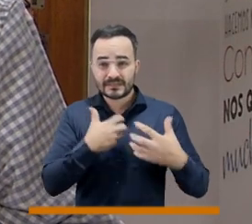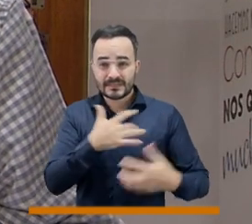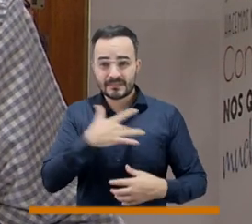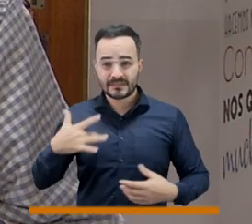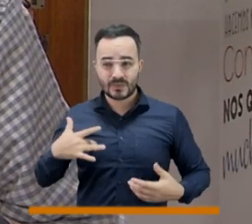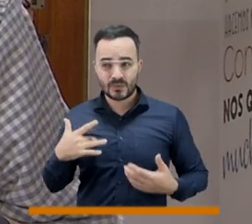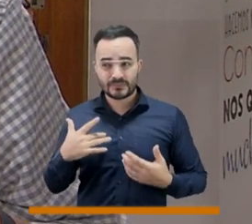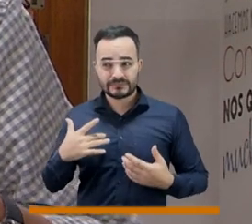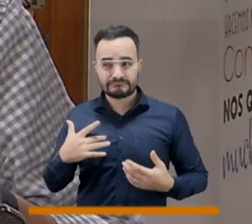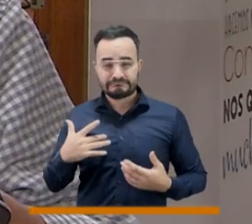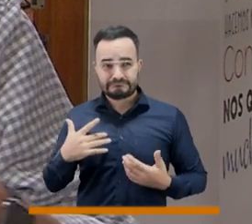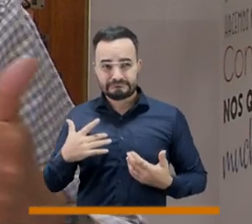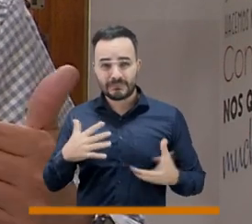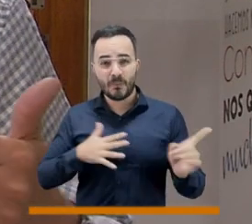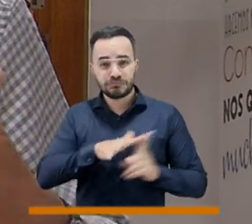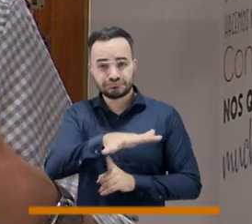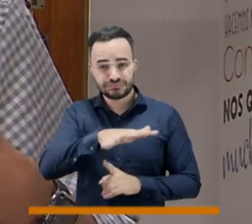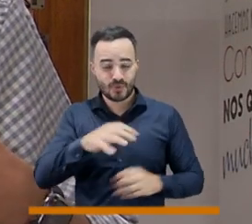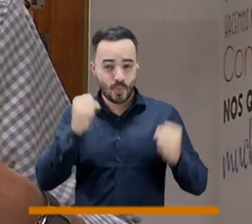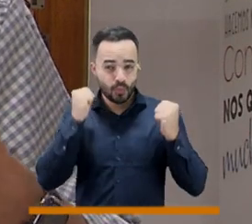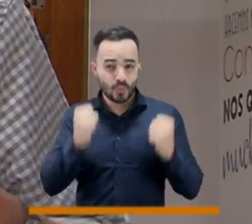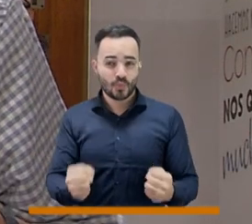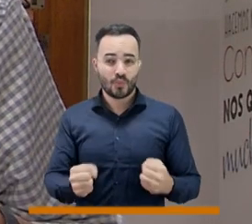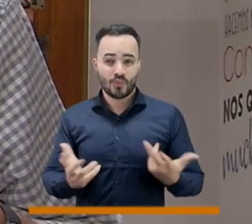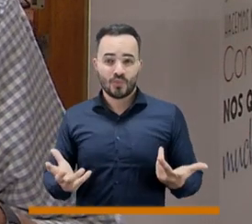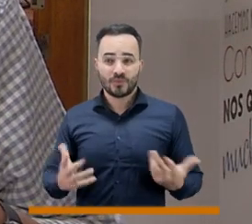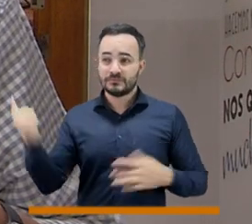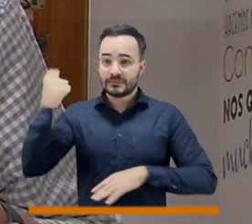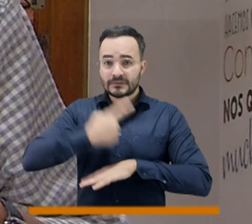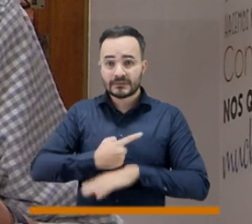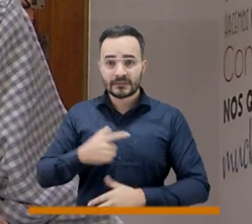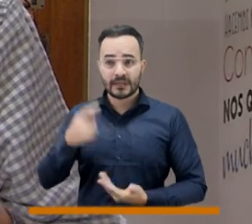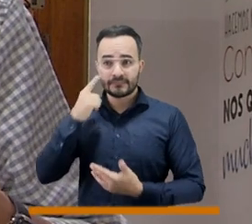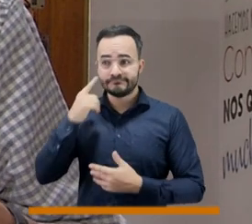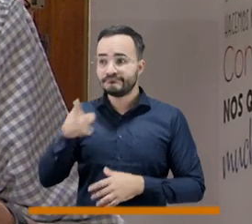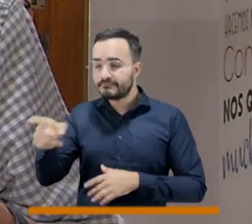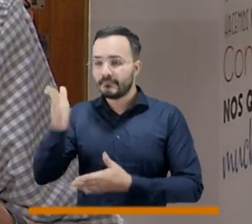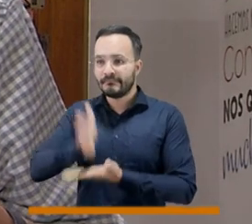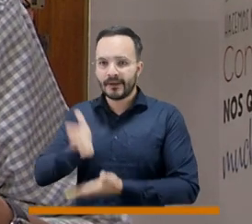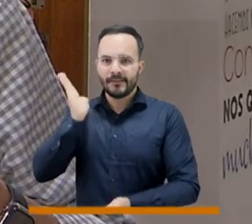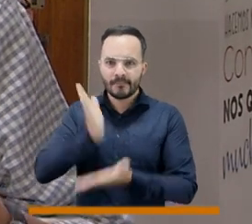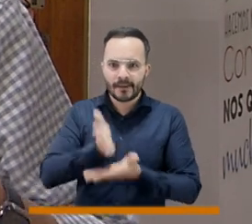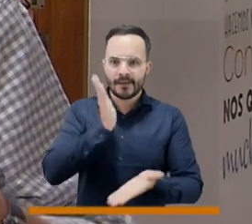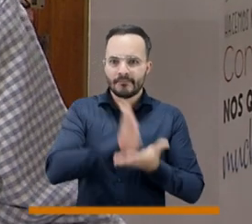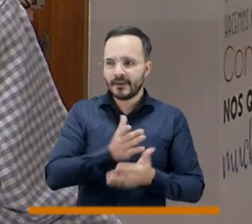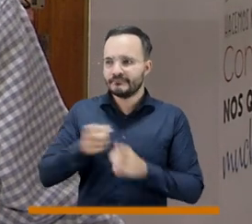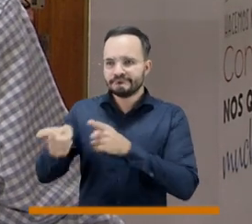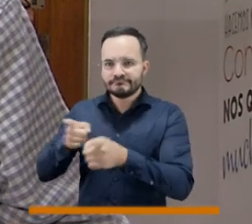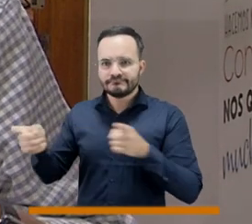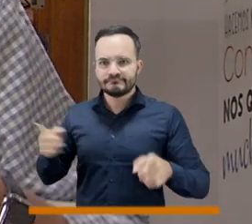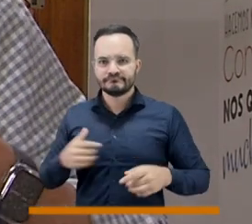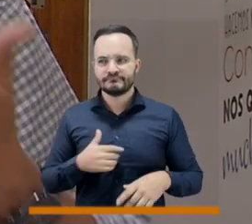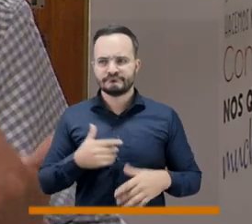de salud cuando vemos en muchas ocasiones en el día, en las vías de la ciudad, un incidente o un